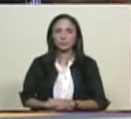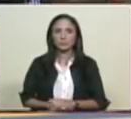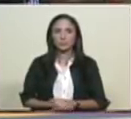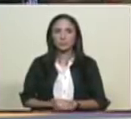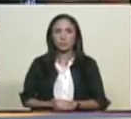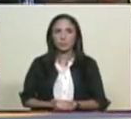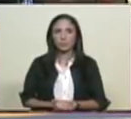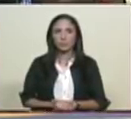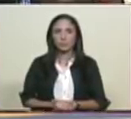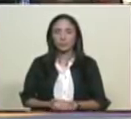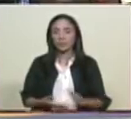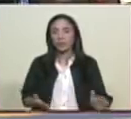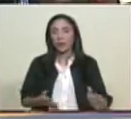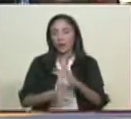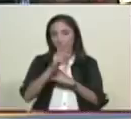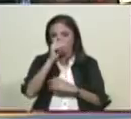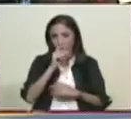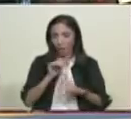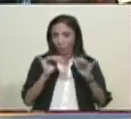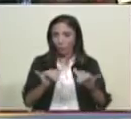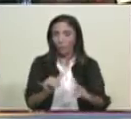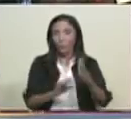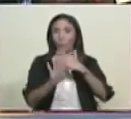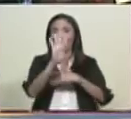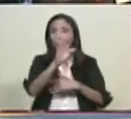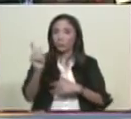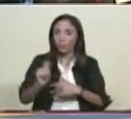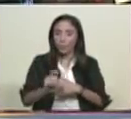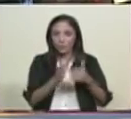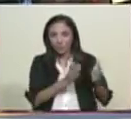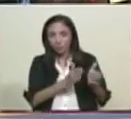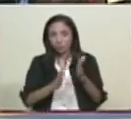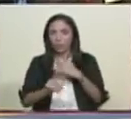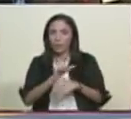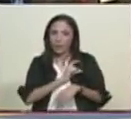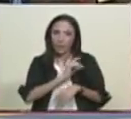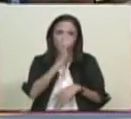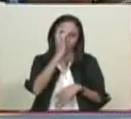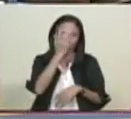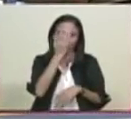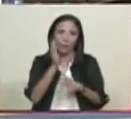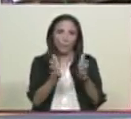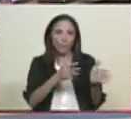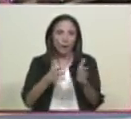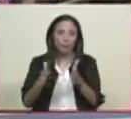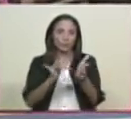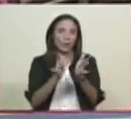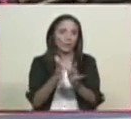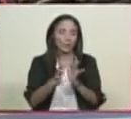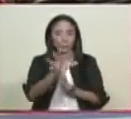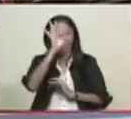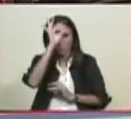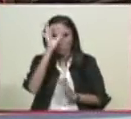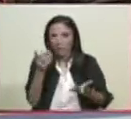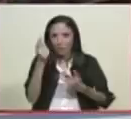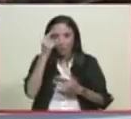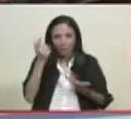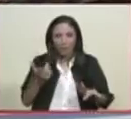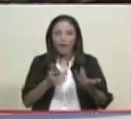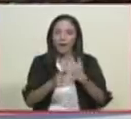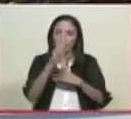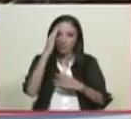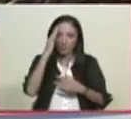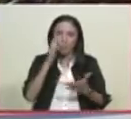Este año, en el primer cuatrimestre, el poder constituyente y el poder electoral, en una